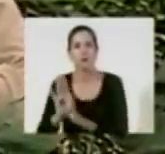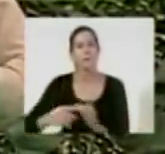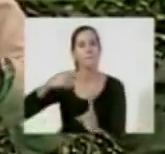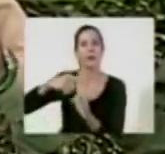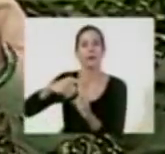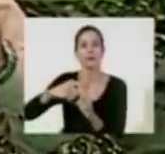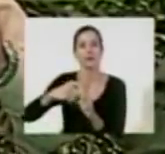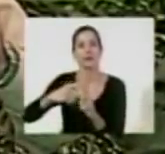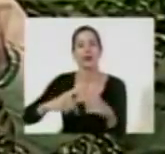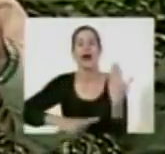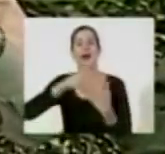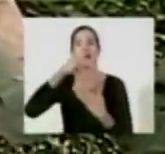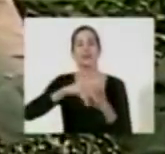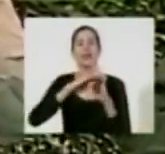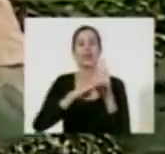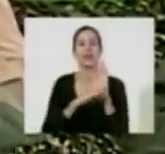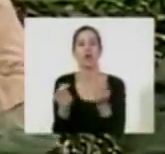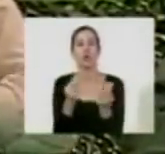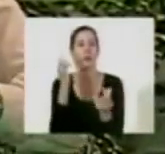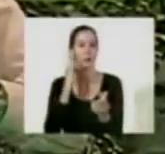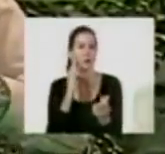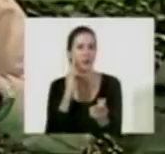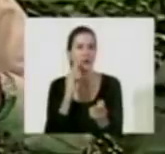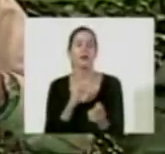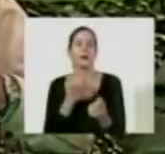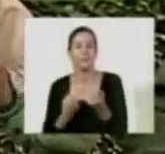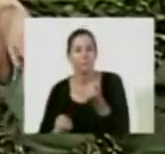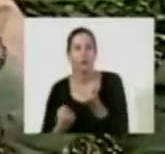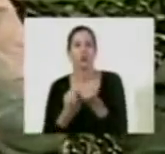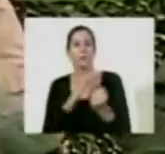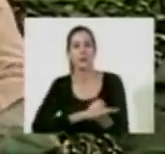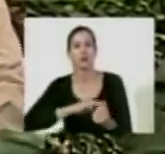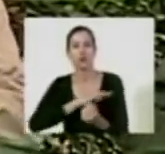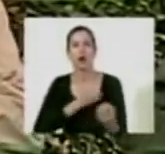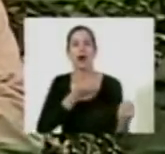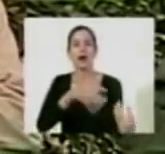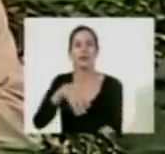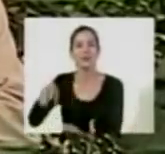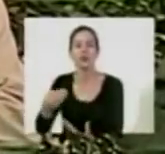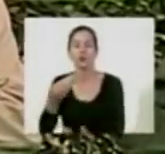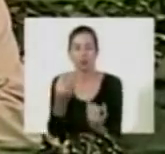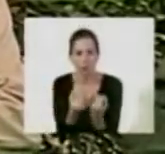económica bolivariana, de la gran misión abastecimiento soberano, consolidando los CLAP.